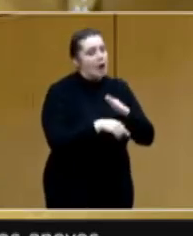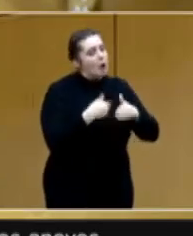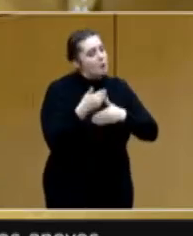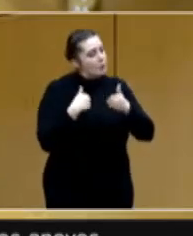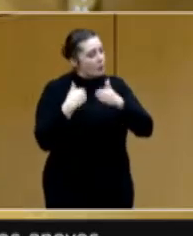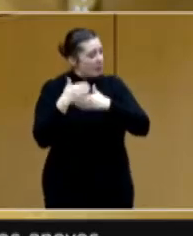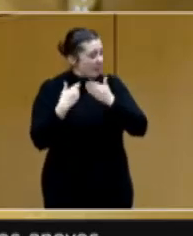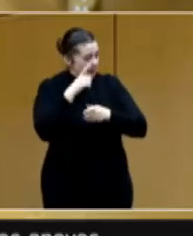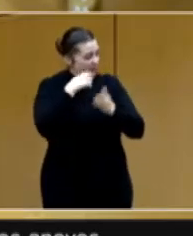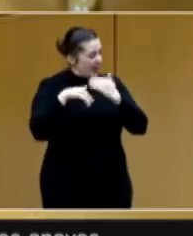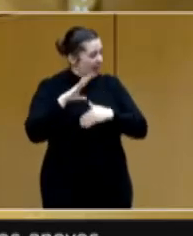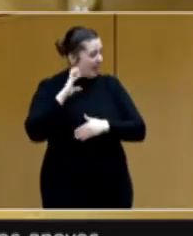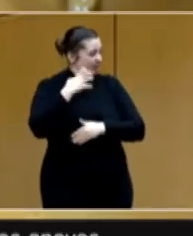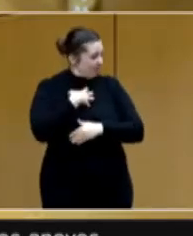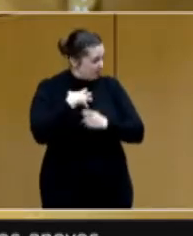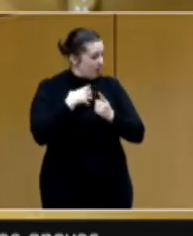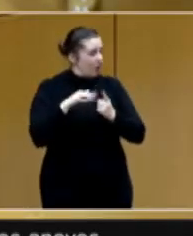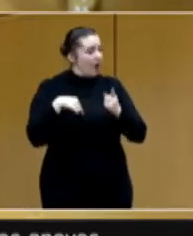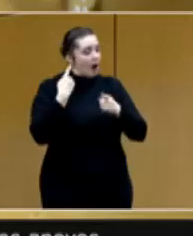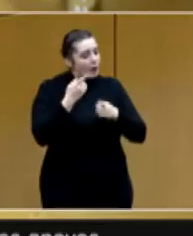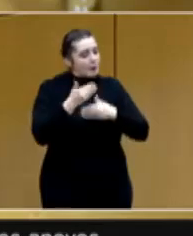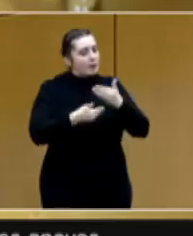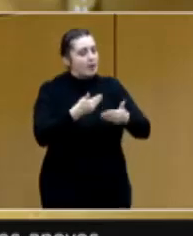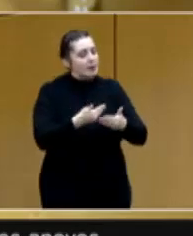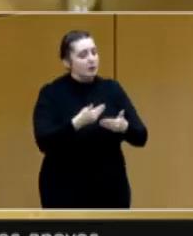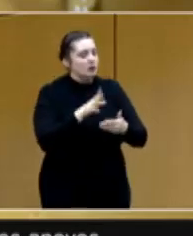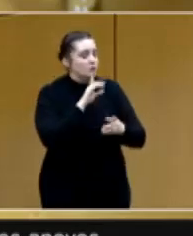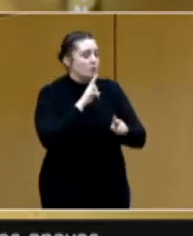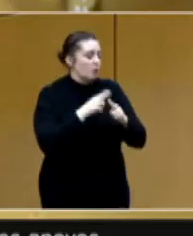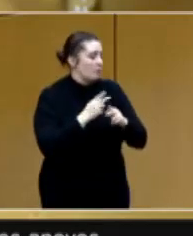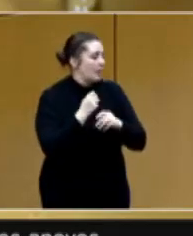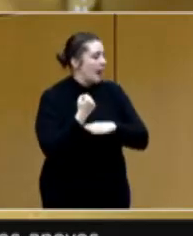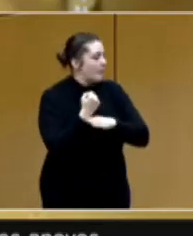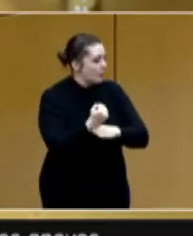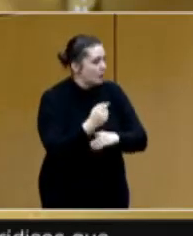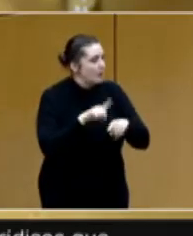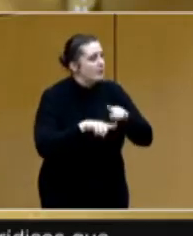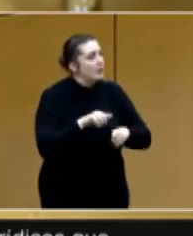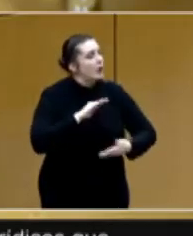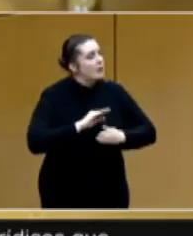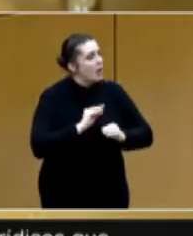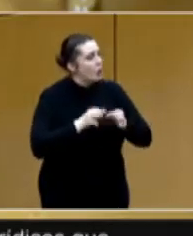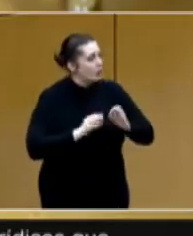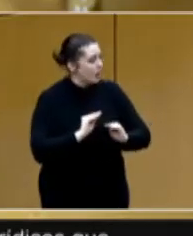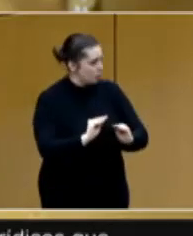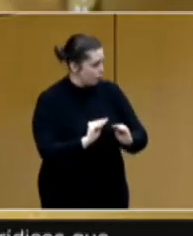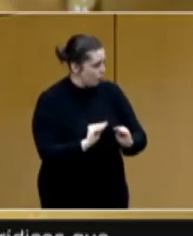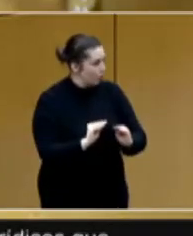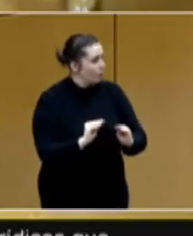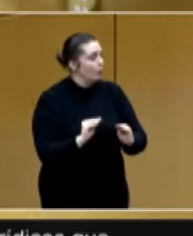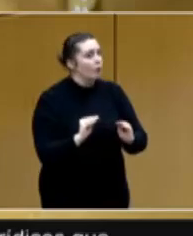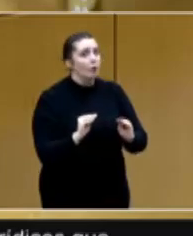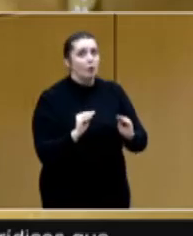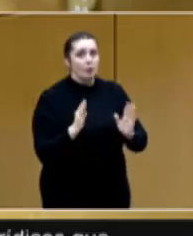relativos a la capacidad ahora los procedimientos para proveer de los apoyos que precisa una persona el ejercicio de su capacidad jurídica aunque aunque sea